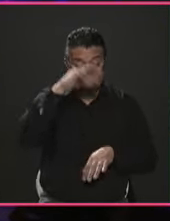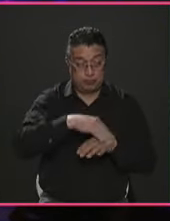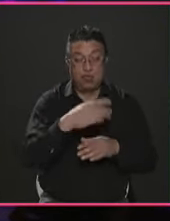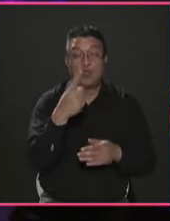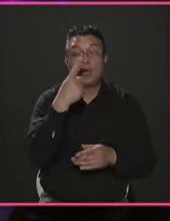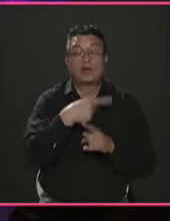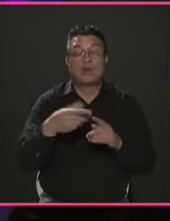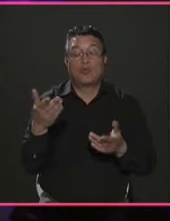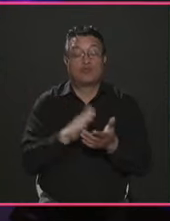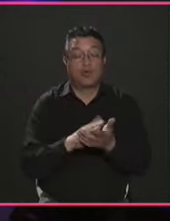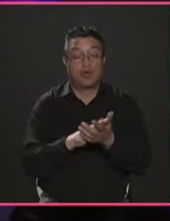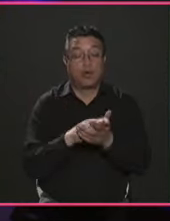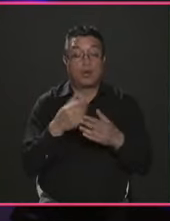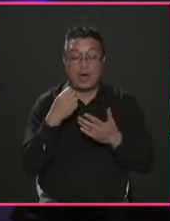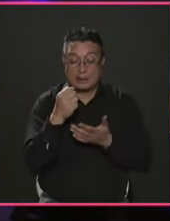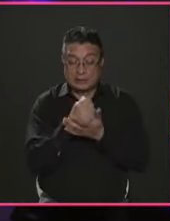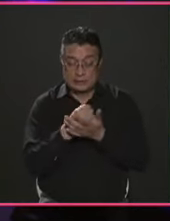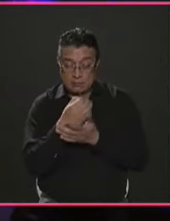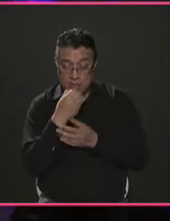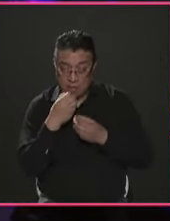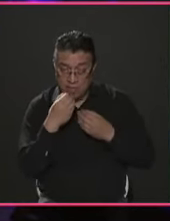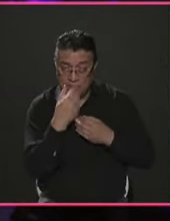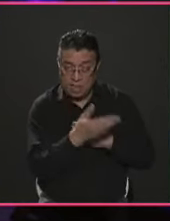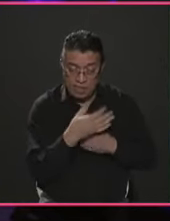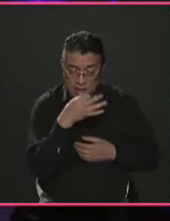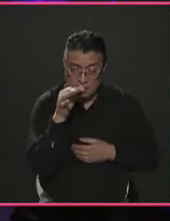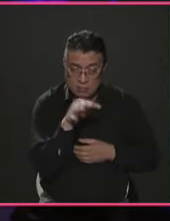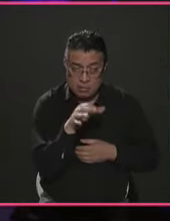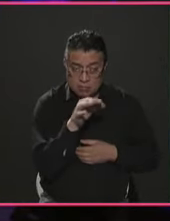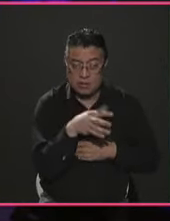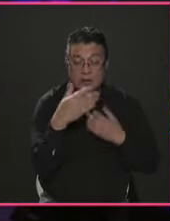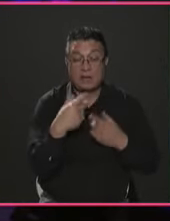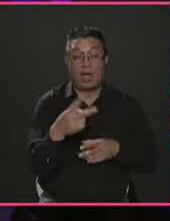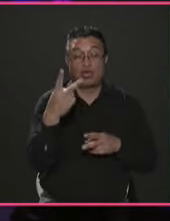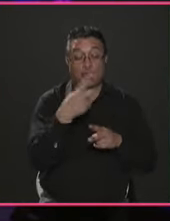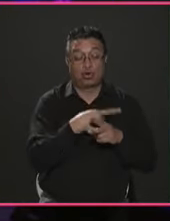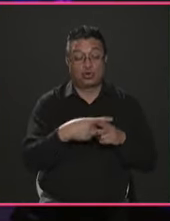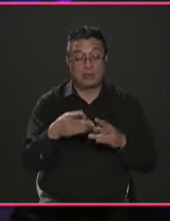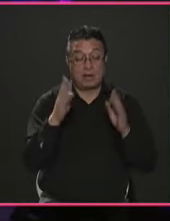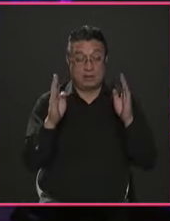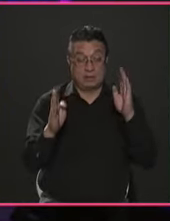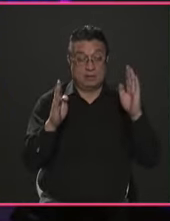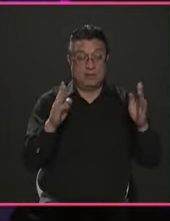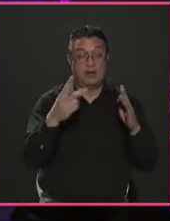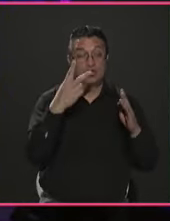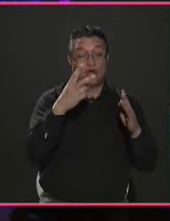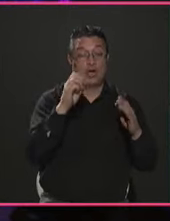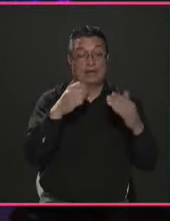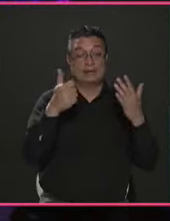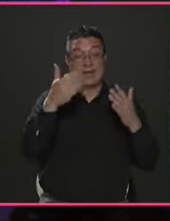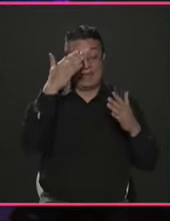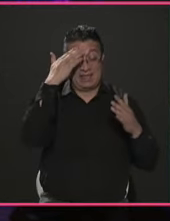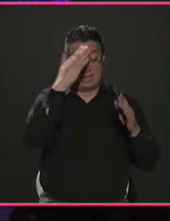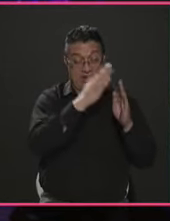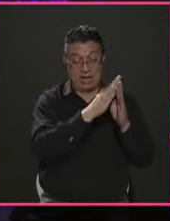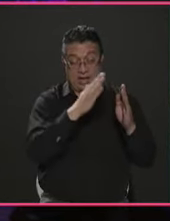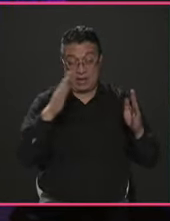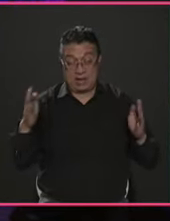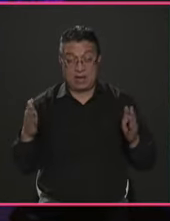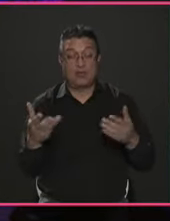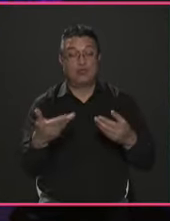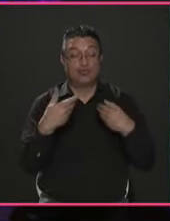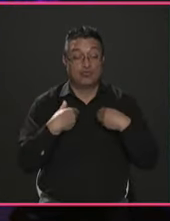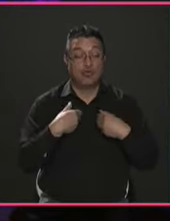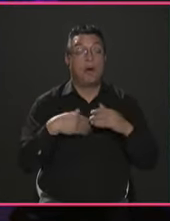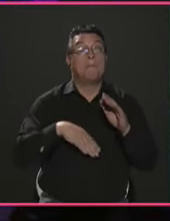damos estos anticuerpos dentro de las dos semanas Si se las damos dentro de dos o se días después de que hayan sido infectados la